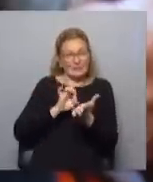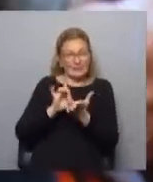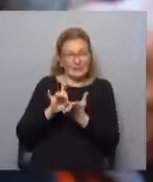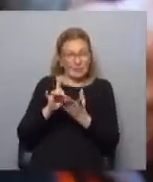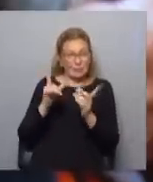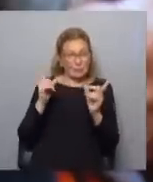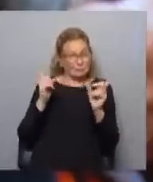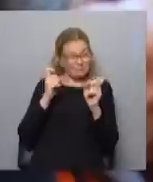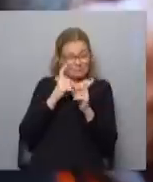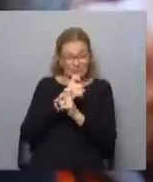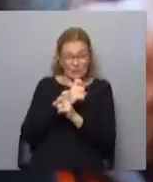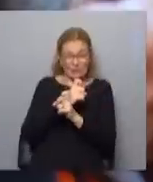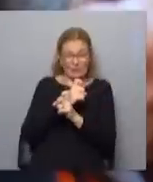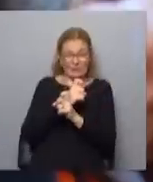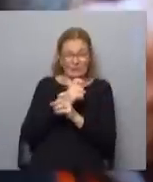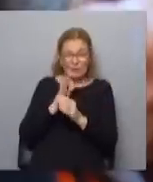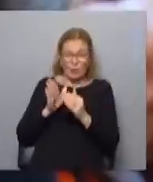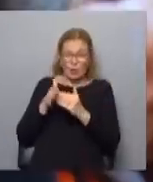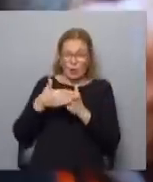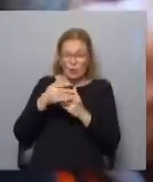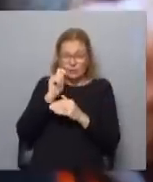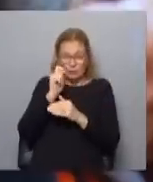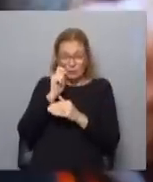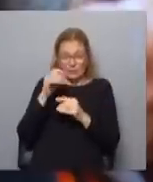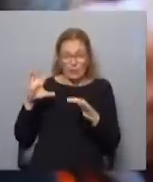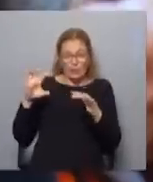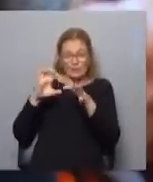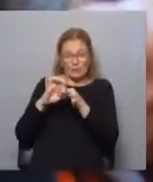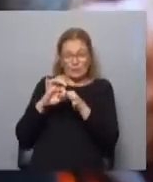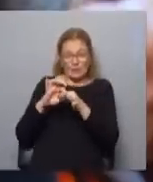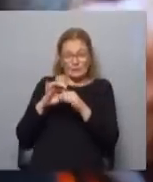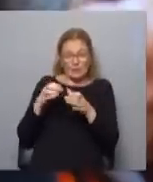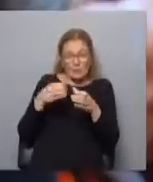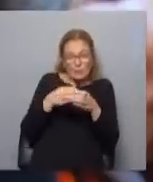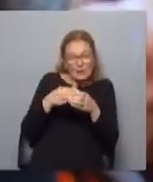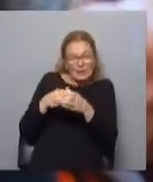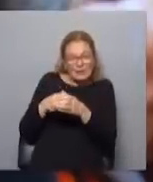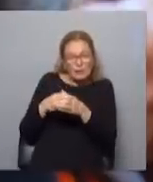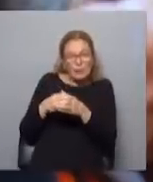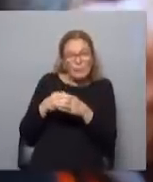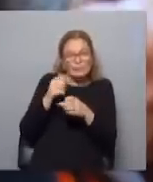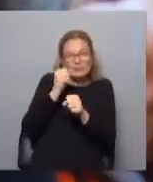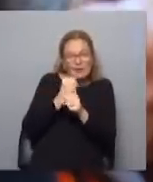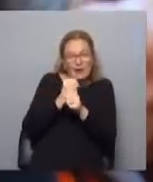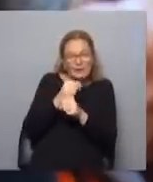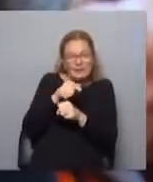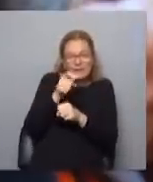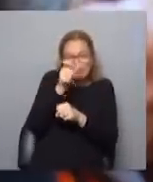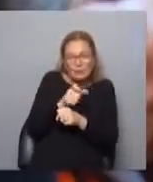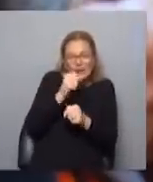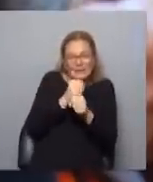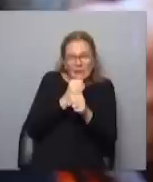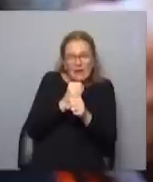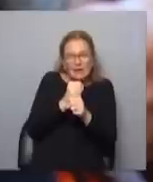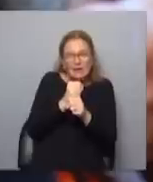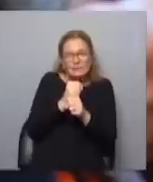complicaron y fundamentalmente son en la costa vinculado al turismo el pequeño comerciante el chico es el que de repente